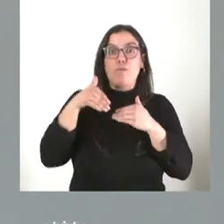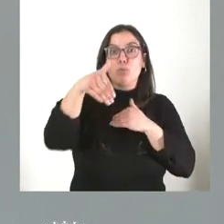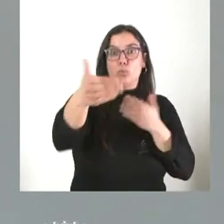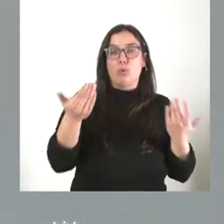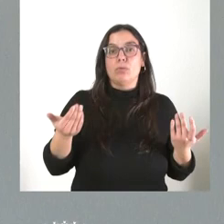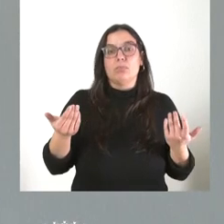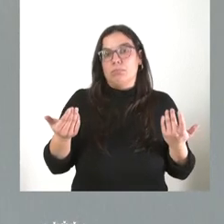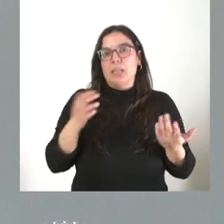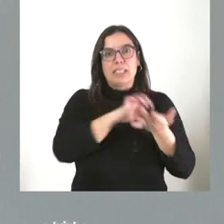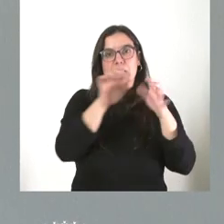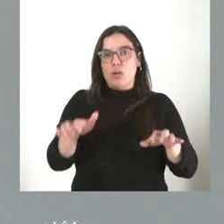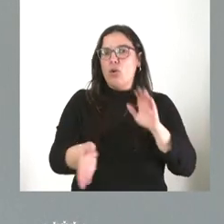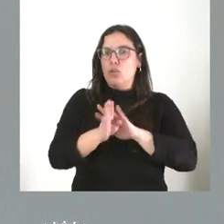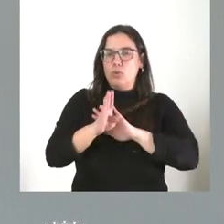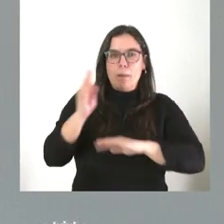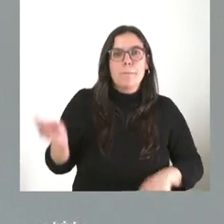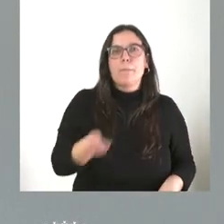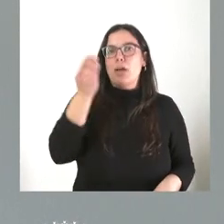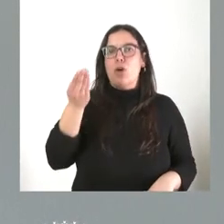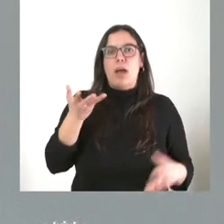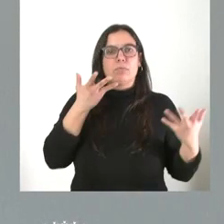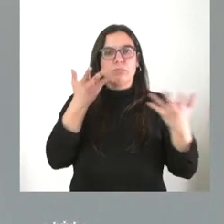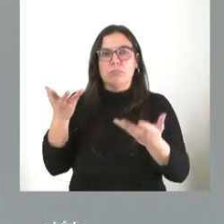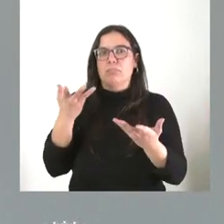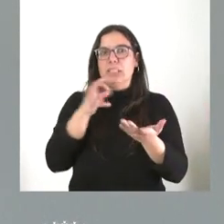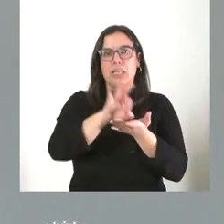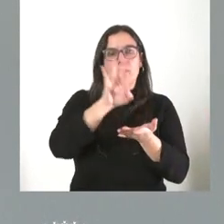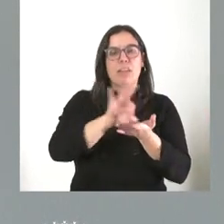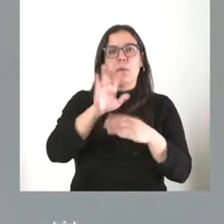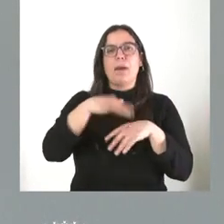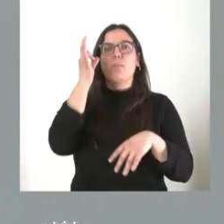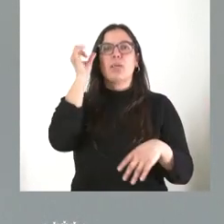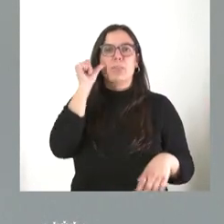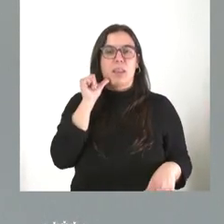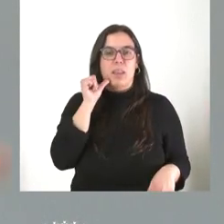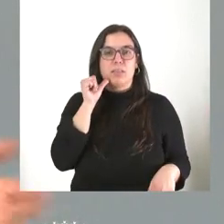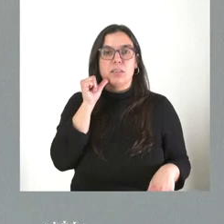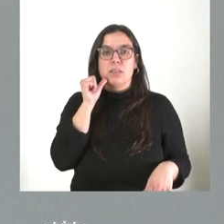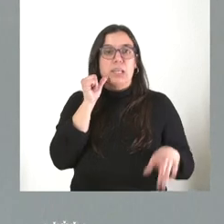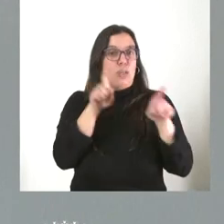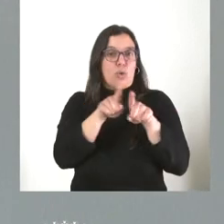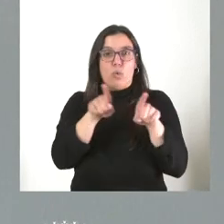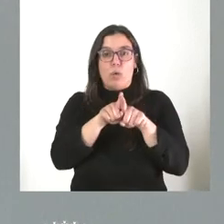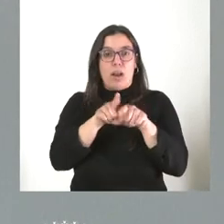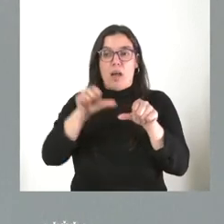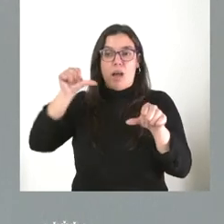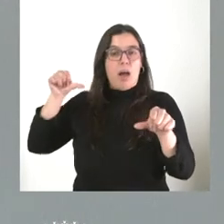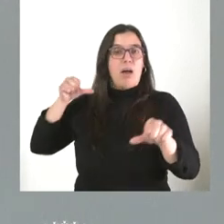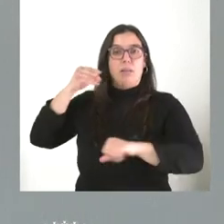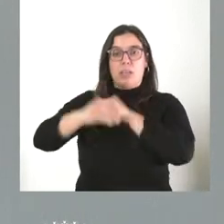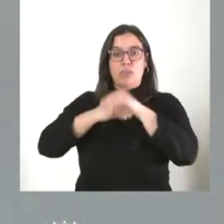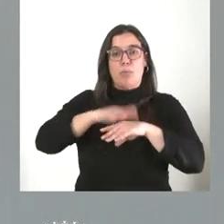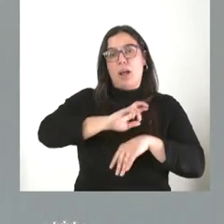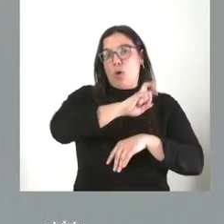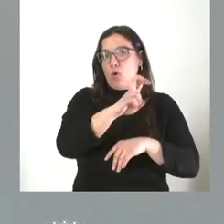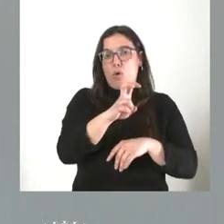pues Castilla y león seguirá mejorando esas prestaciones que hacemos hacia las mujeres embarazadas como lo hemos venido haciendo para otro